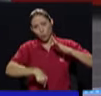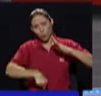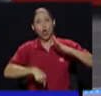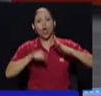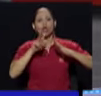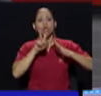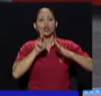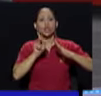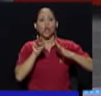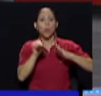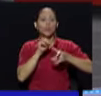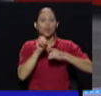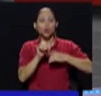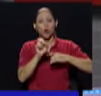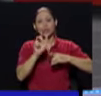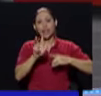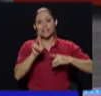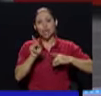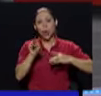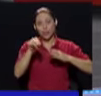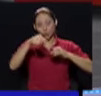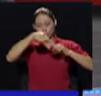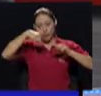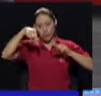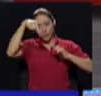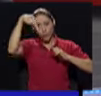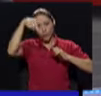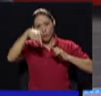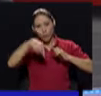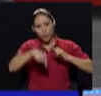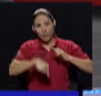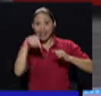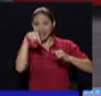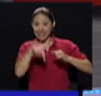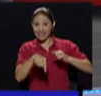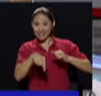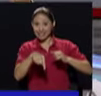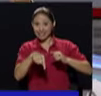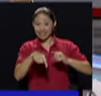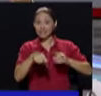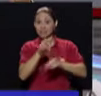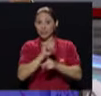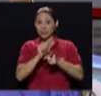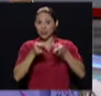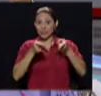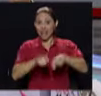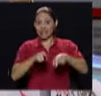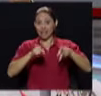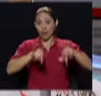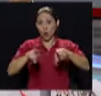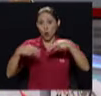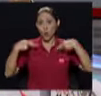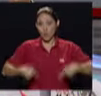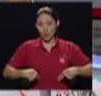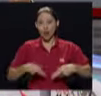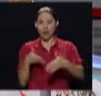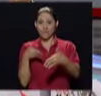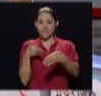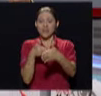kilómetros de profundidad, todo eso de alguna forma afecta las condiciones de